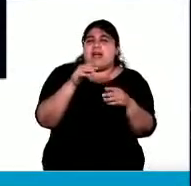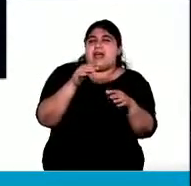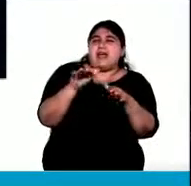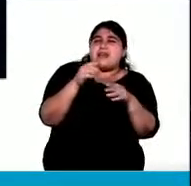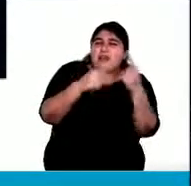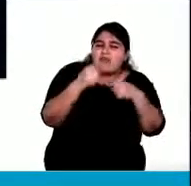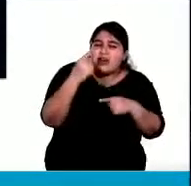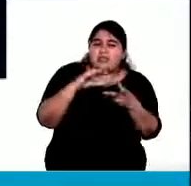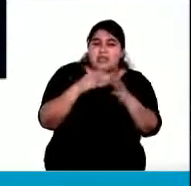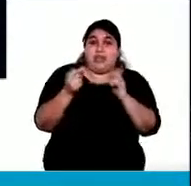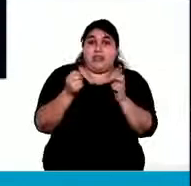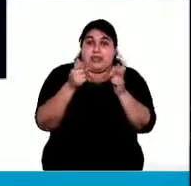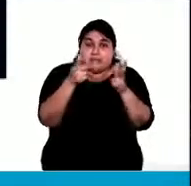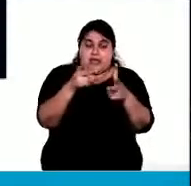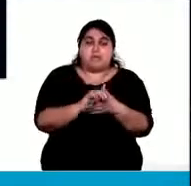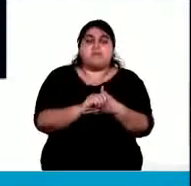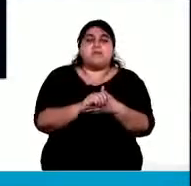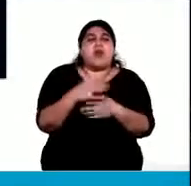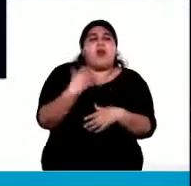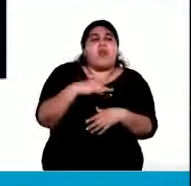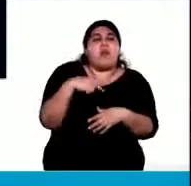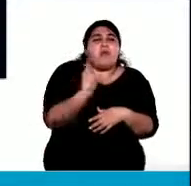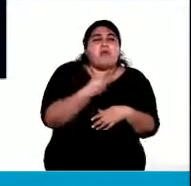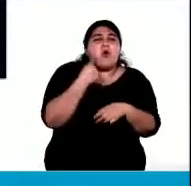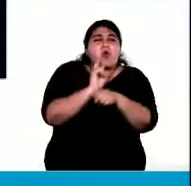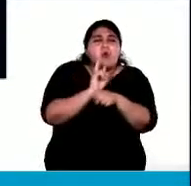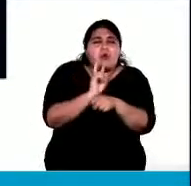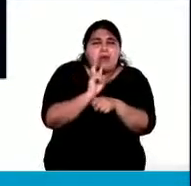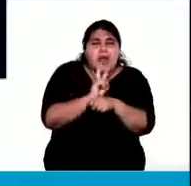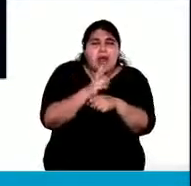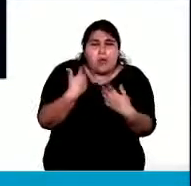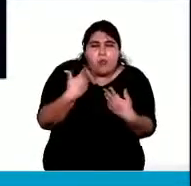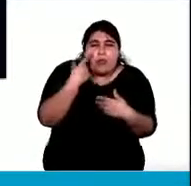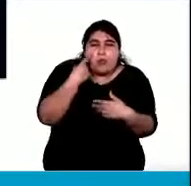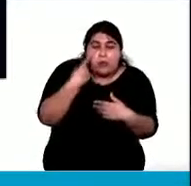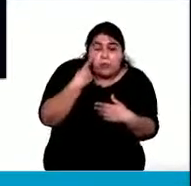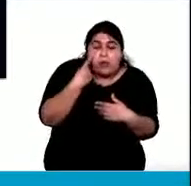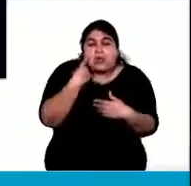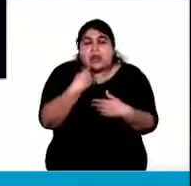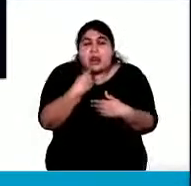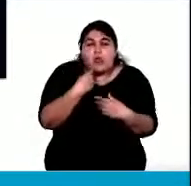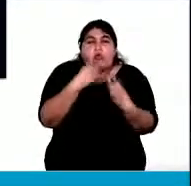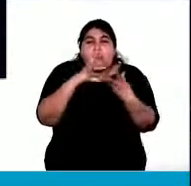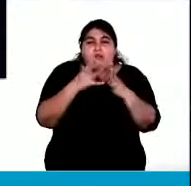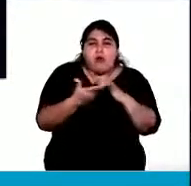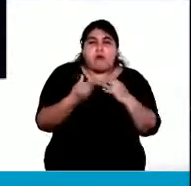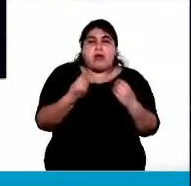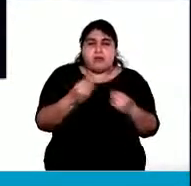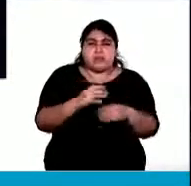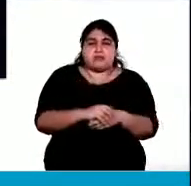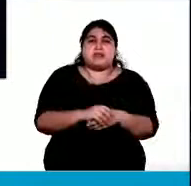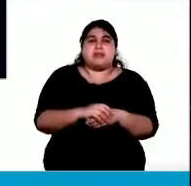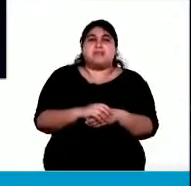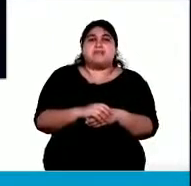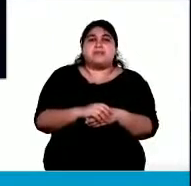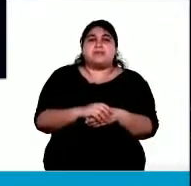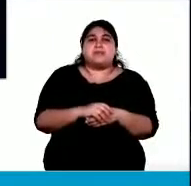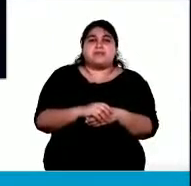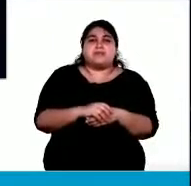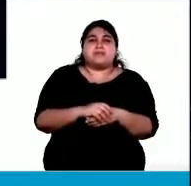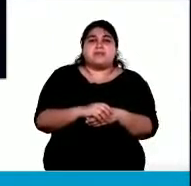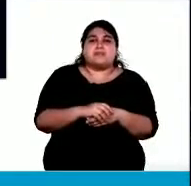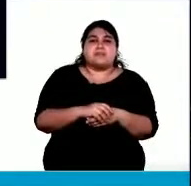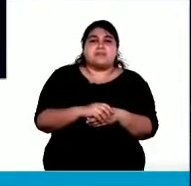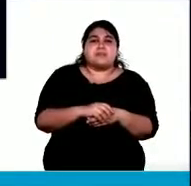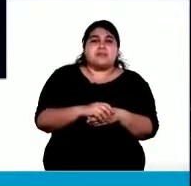Davos, decía: debemos crear argentinos capaces de vivir en la incertidumbre y disfrutarla. Y usted recién se la pasó hablando de